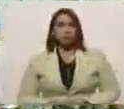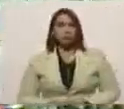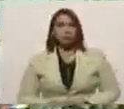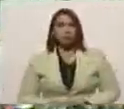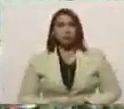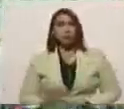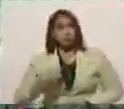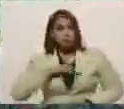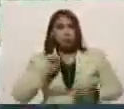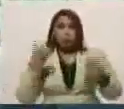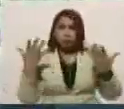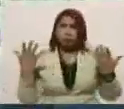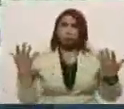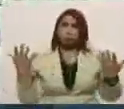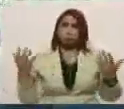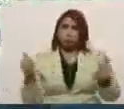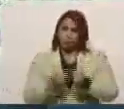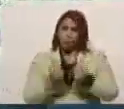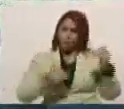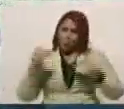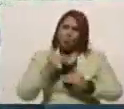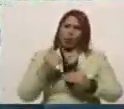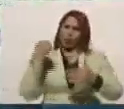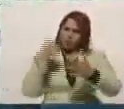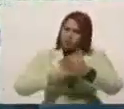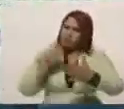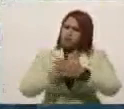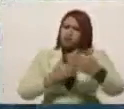Lo logramos con moral combativa.